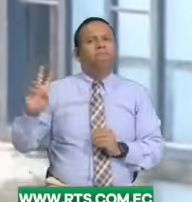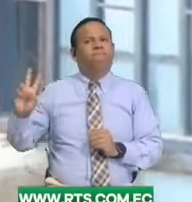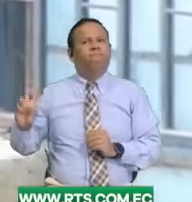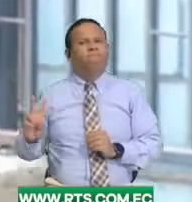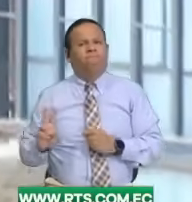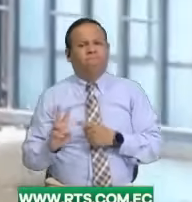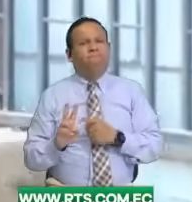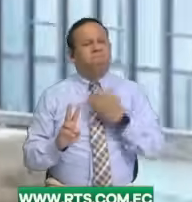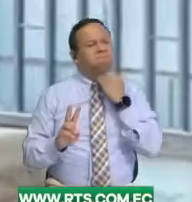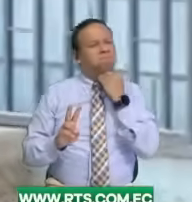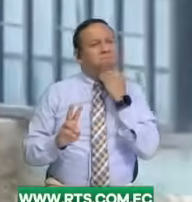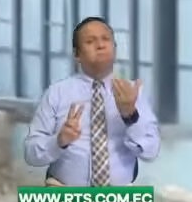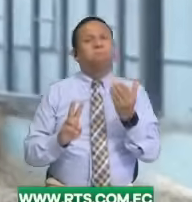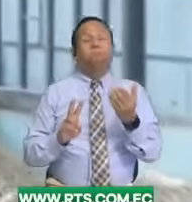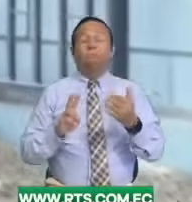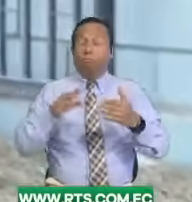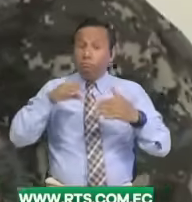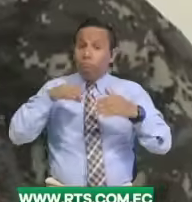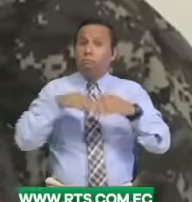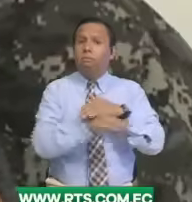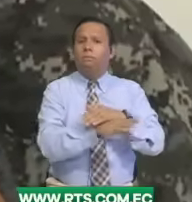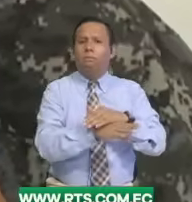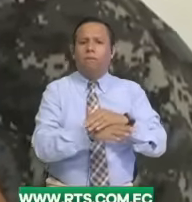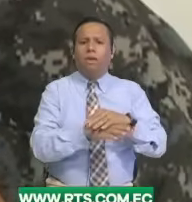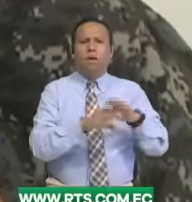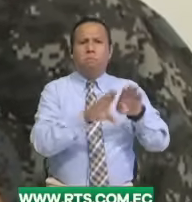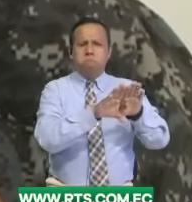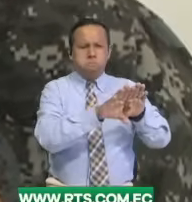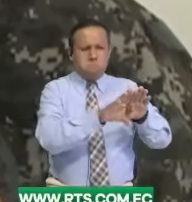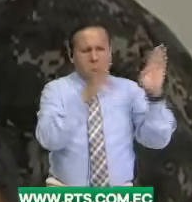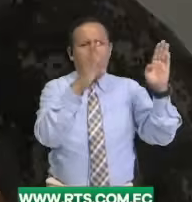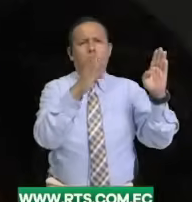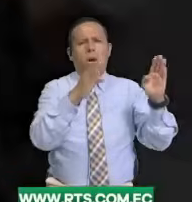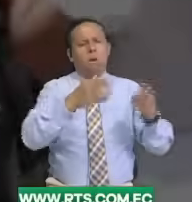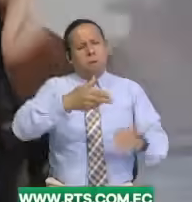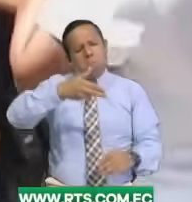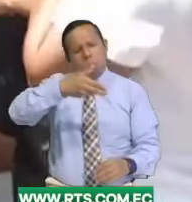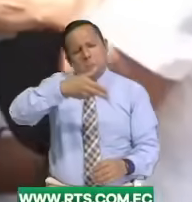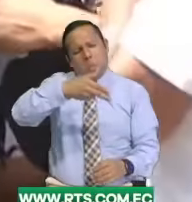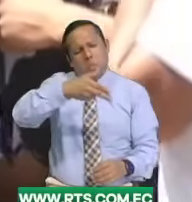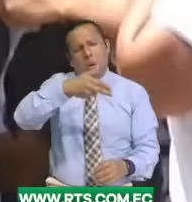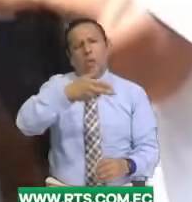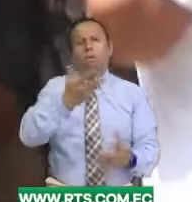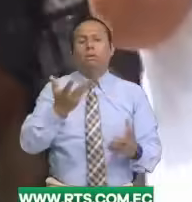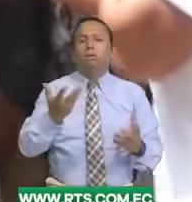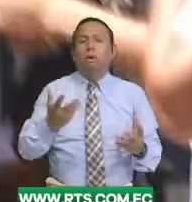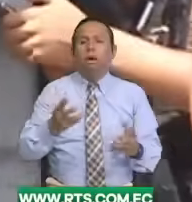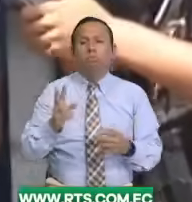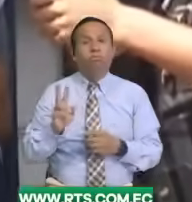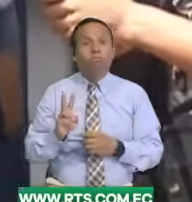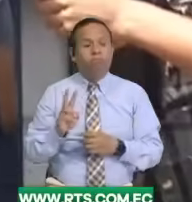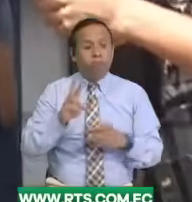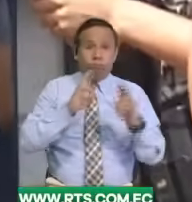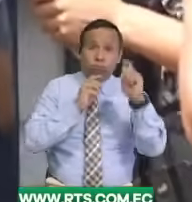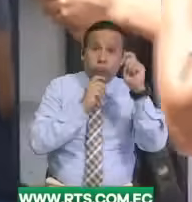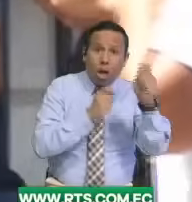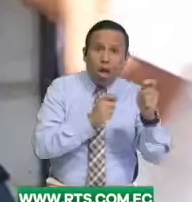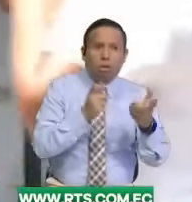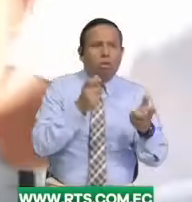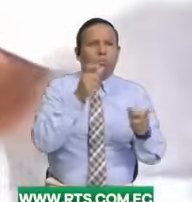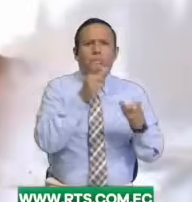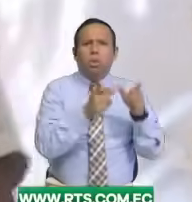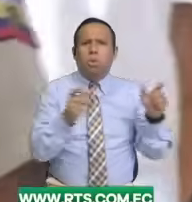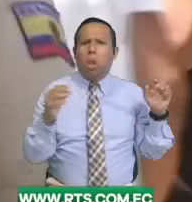Estos avezados delincuentes rompen el primer filtro y le impactan. Los asesinos no respetaron presencia de